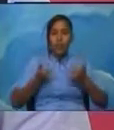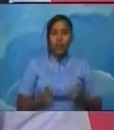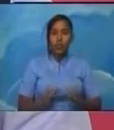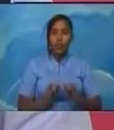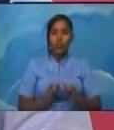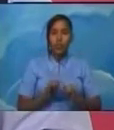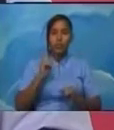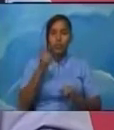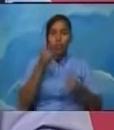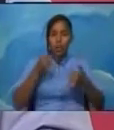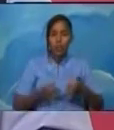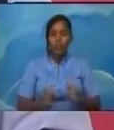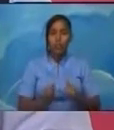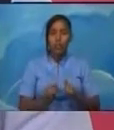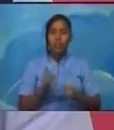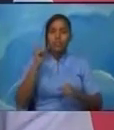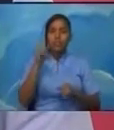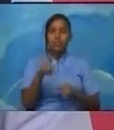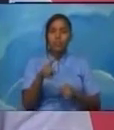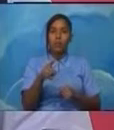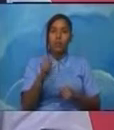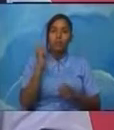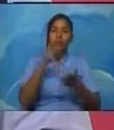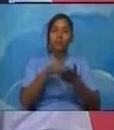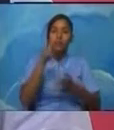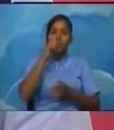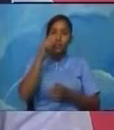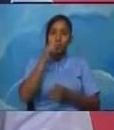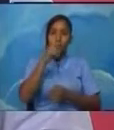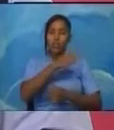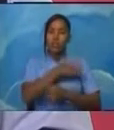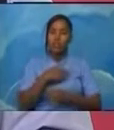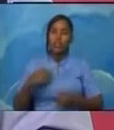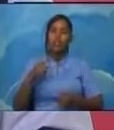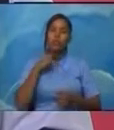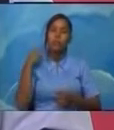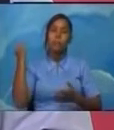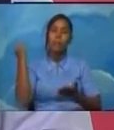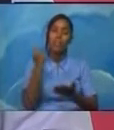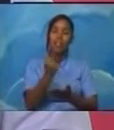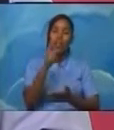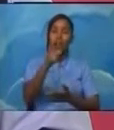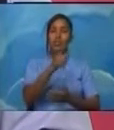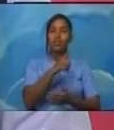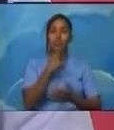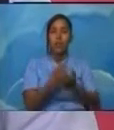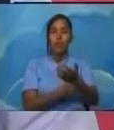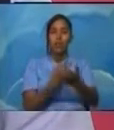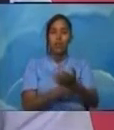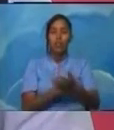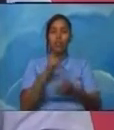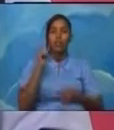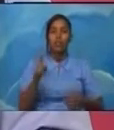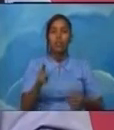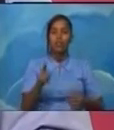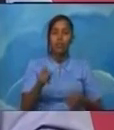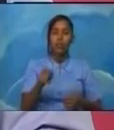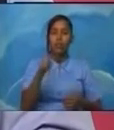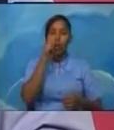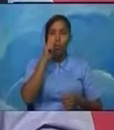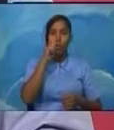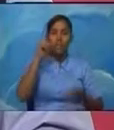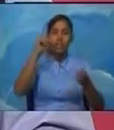su primogenitura. También fue el hombre que quiso matar a su hermano. También fue el hombre que se casó con mujeres